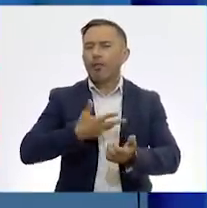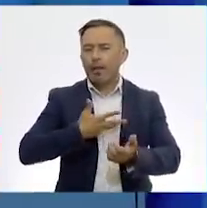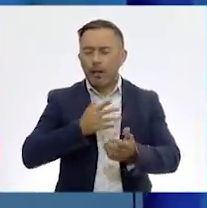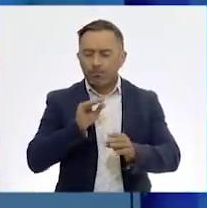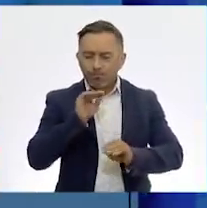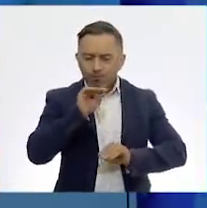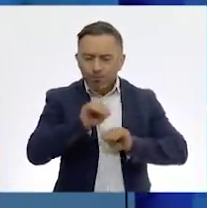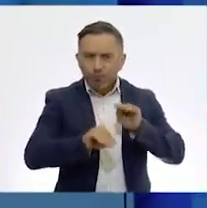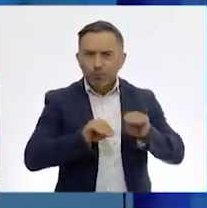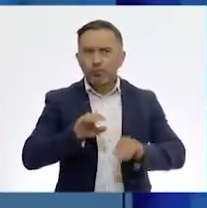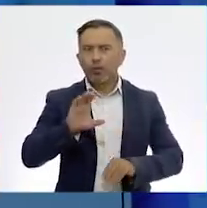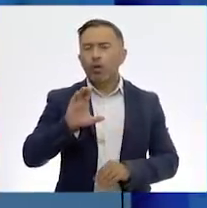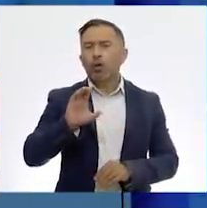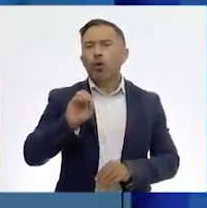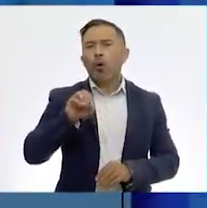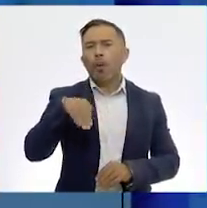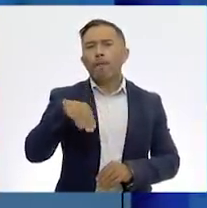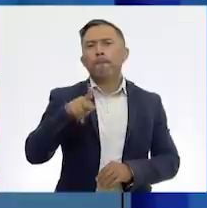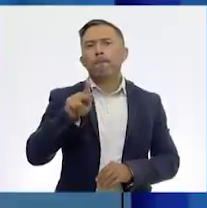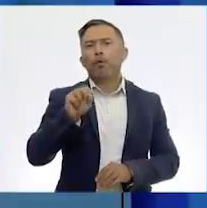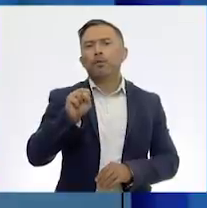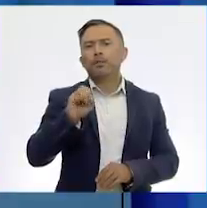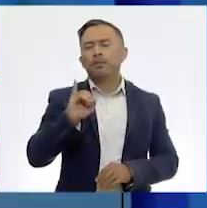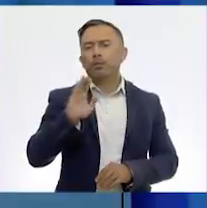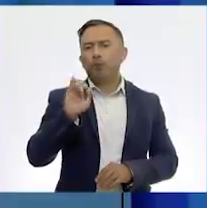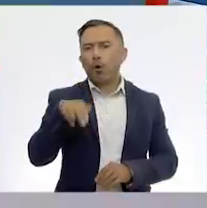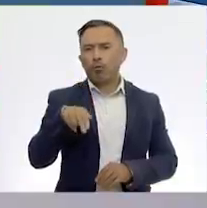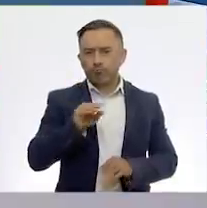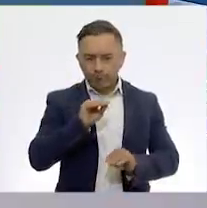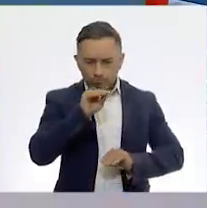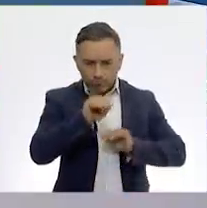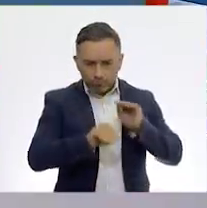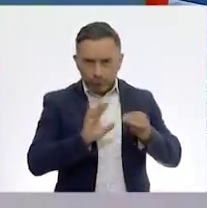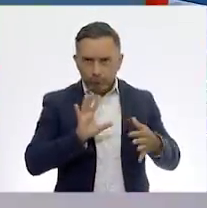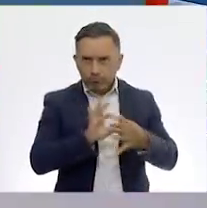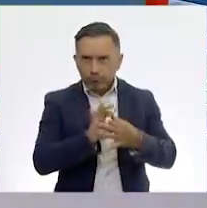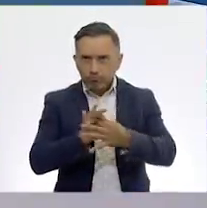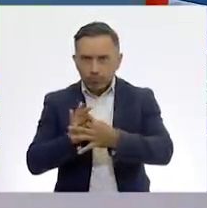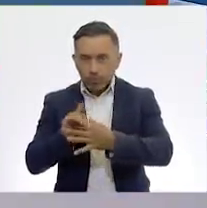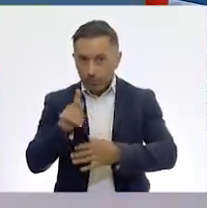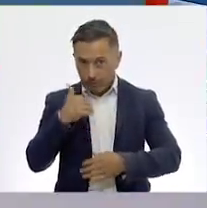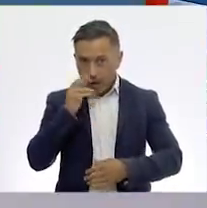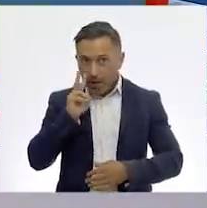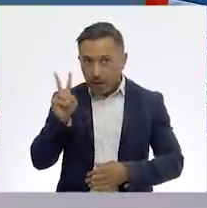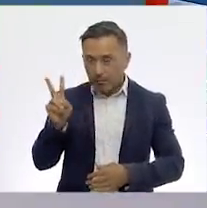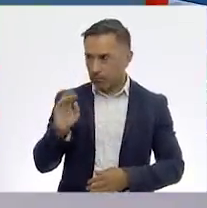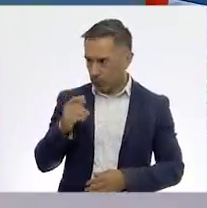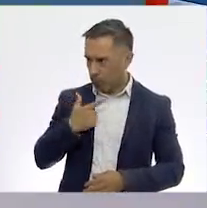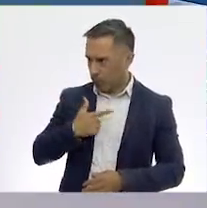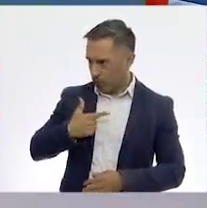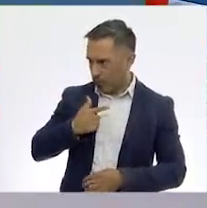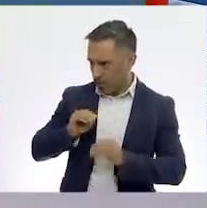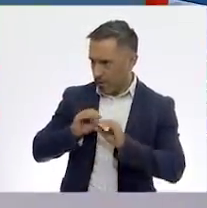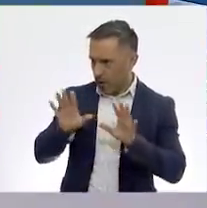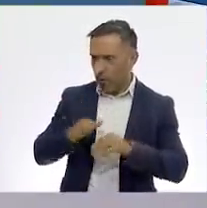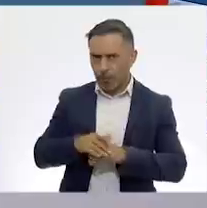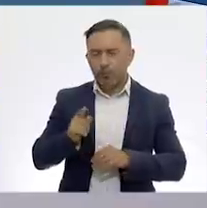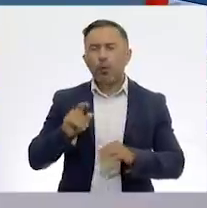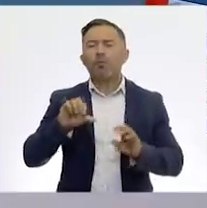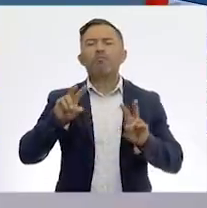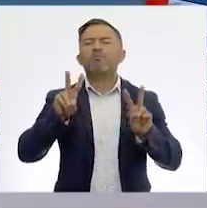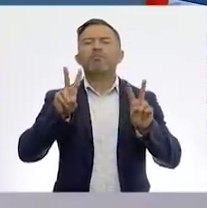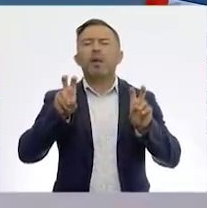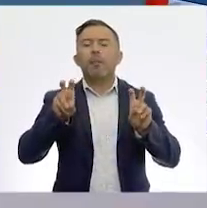¿Les interesaría aprender a realizar este ejercicio? Por supuesto. Sí, claro. Sí. Justo estamos ahondando en eso de la composición en